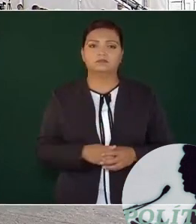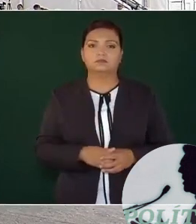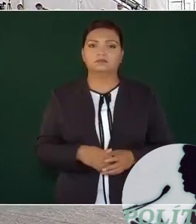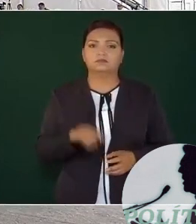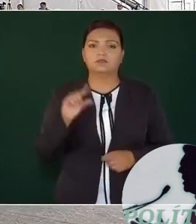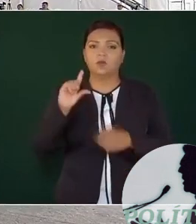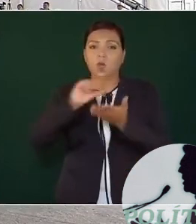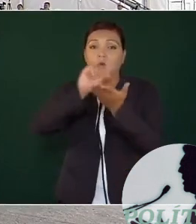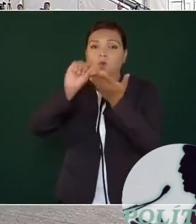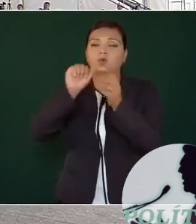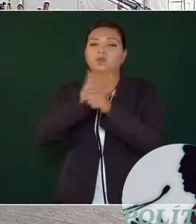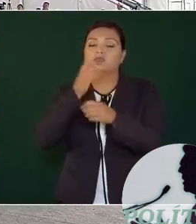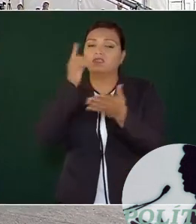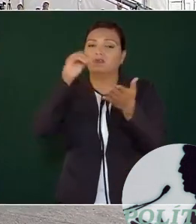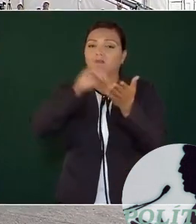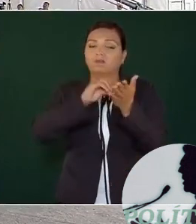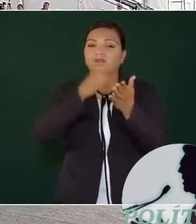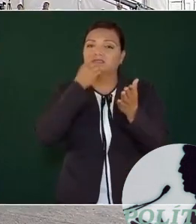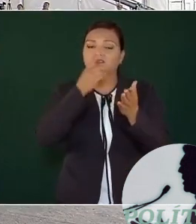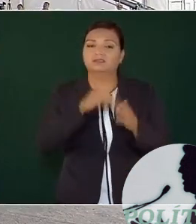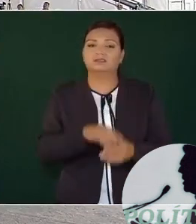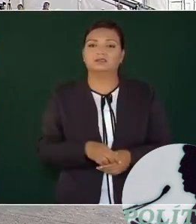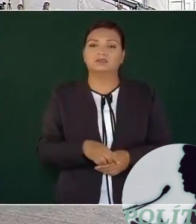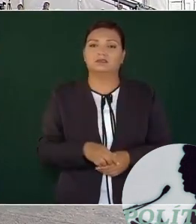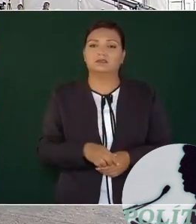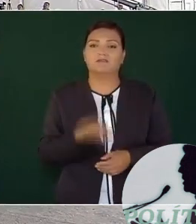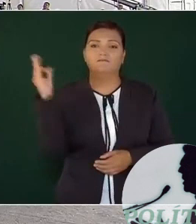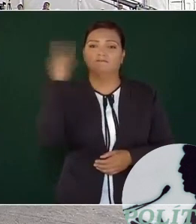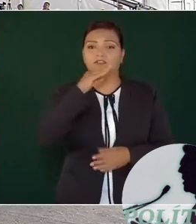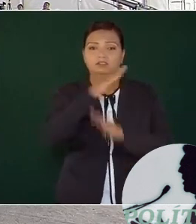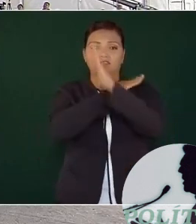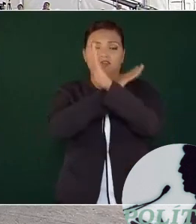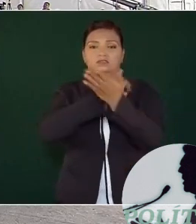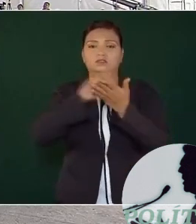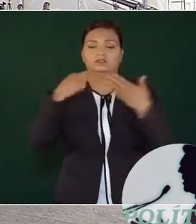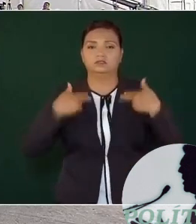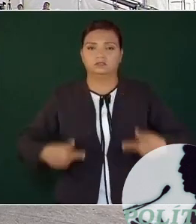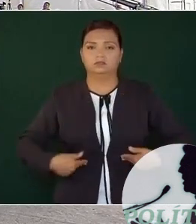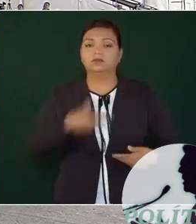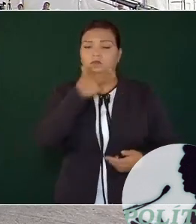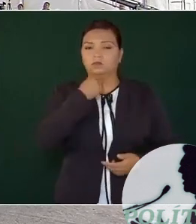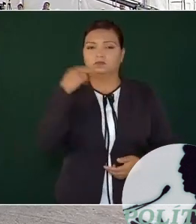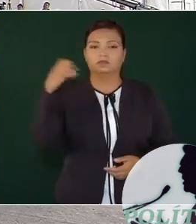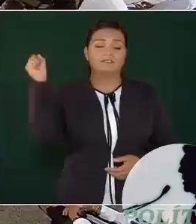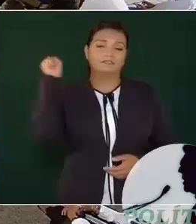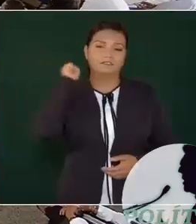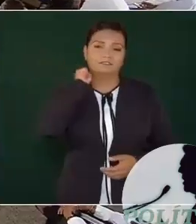Twitter que puso este pseudo defensor de derechos humanos,